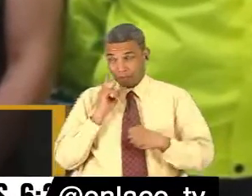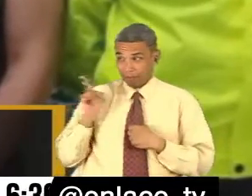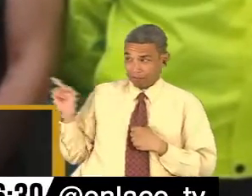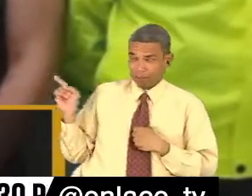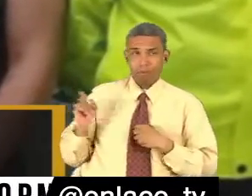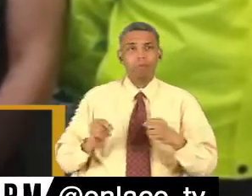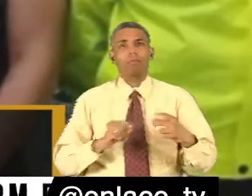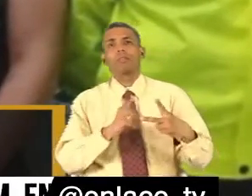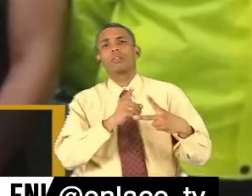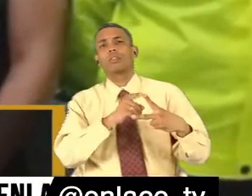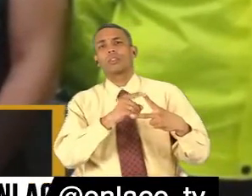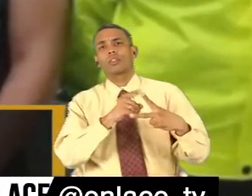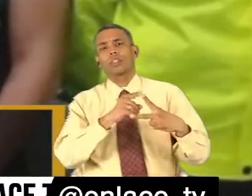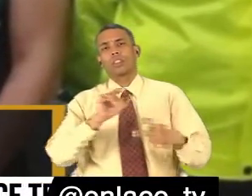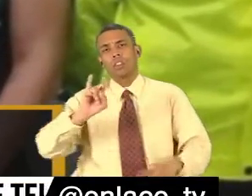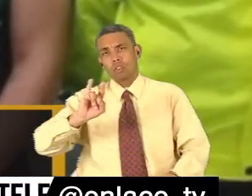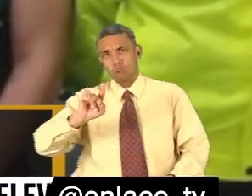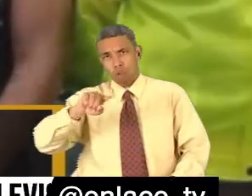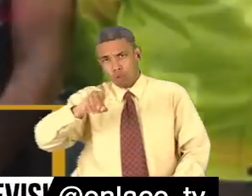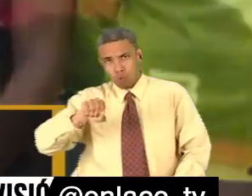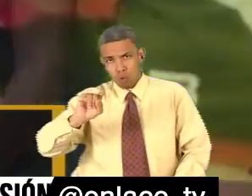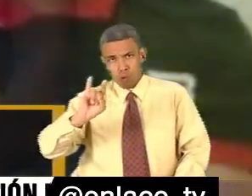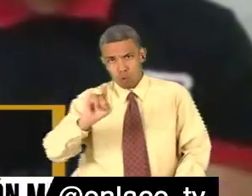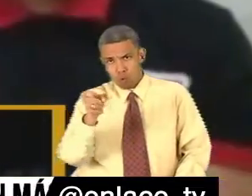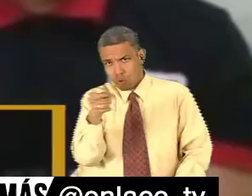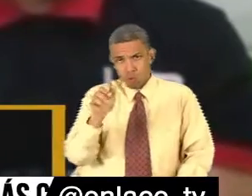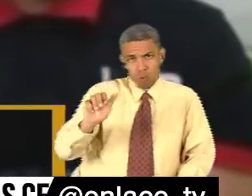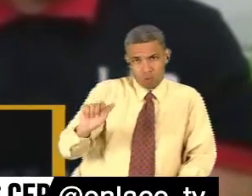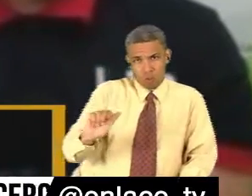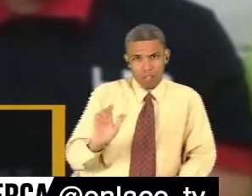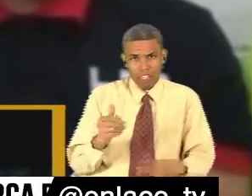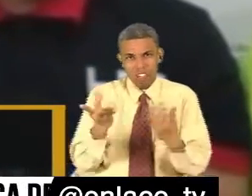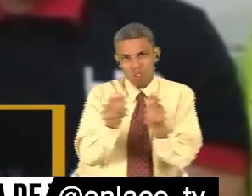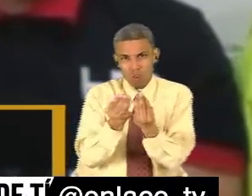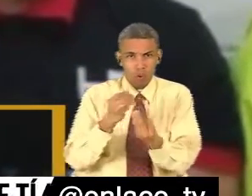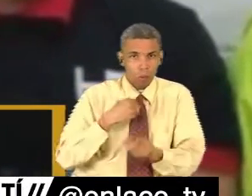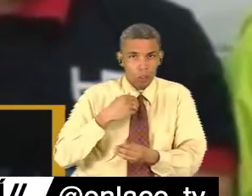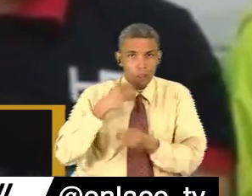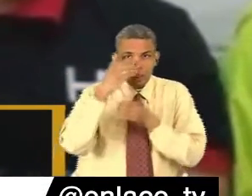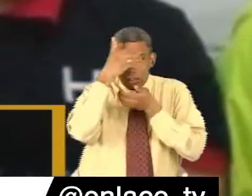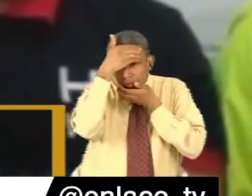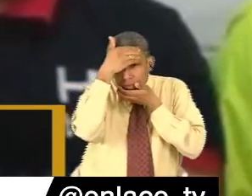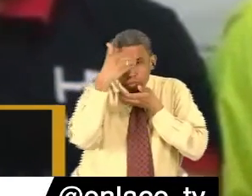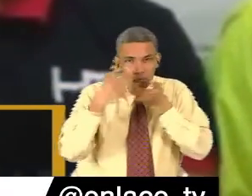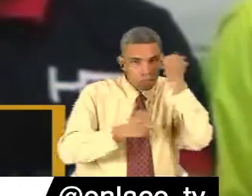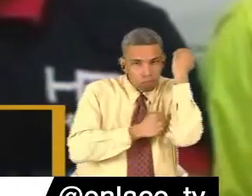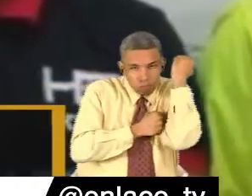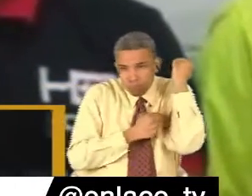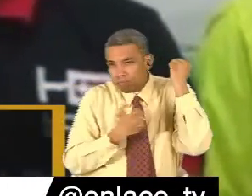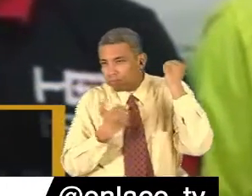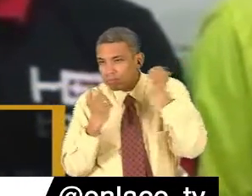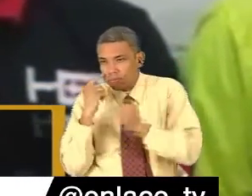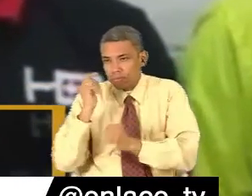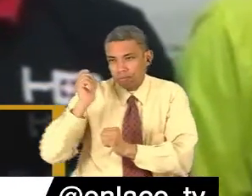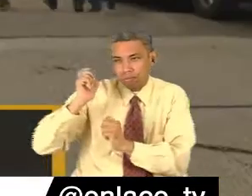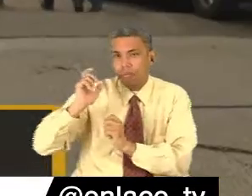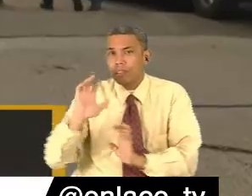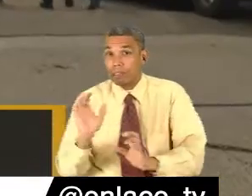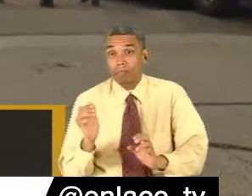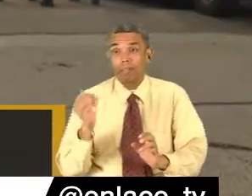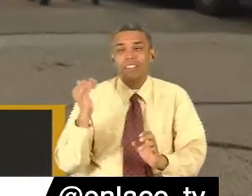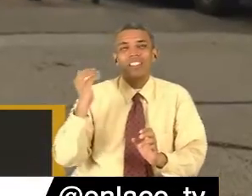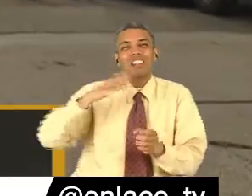perteneciente a la organización del Clan Úsuga, los cuales habían participado en meses anteriores en un doble homicidio en